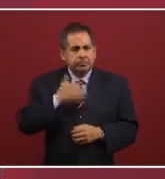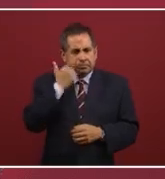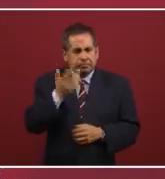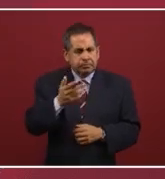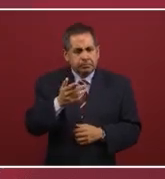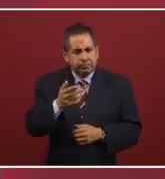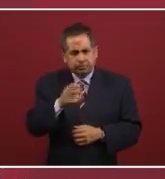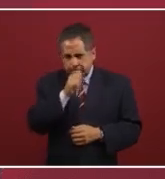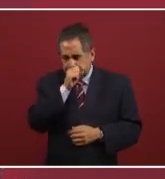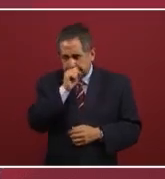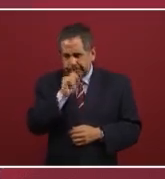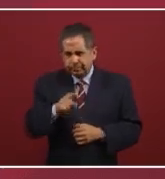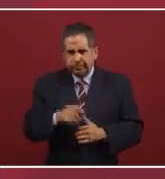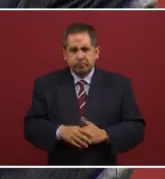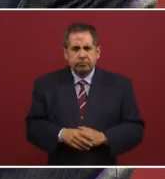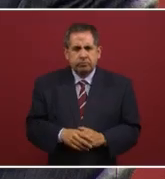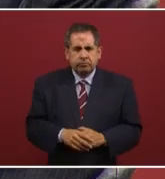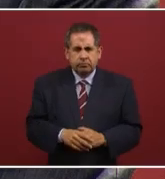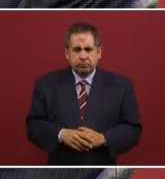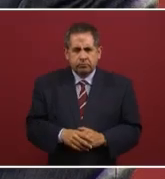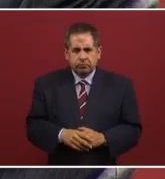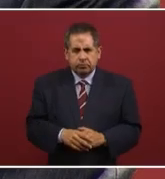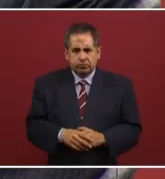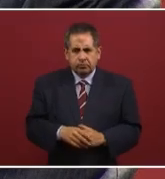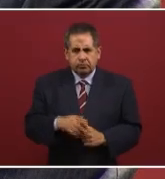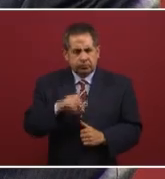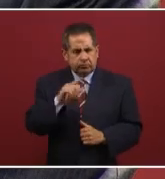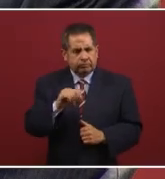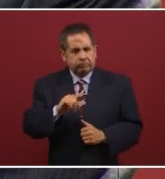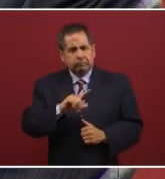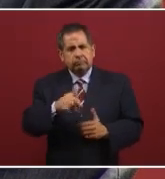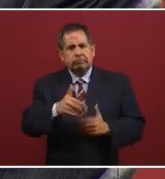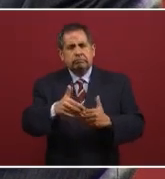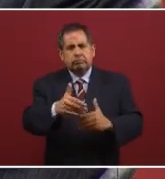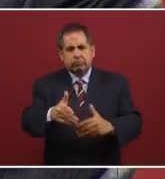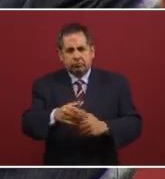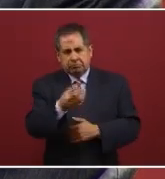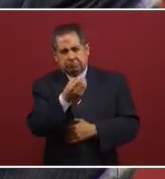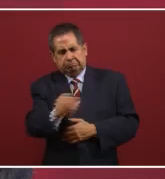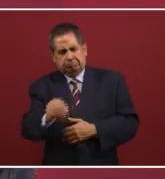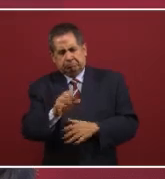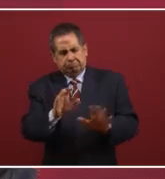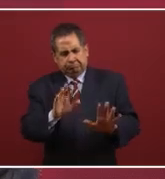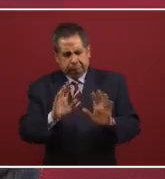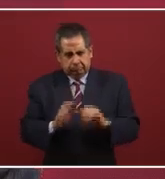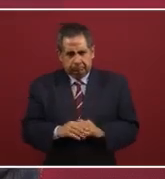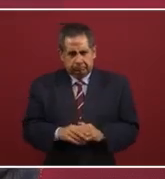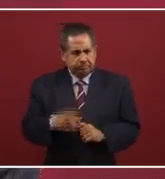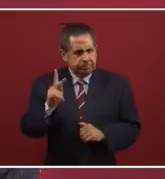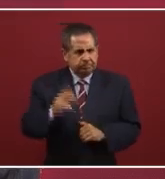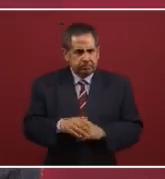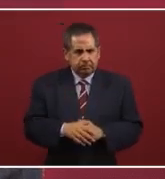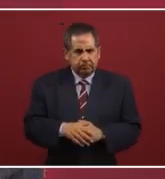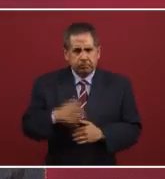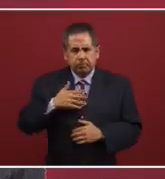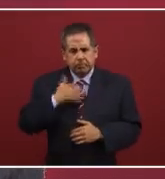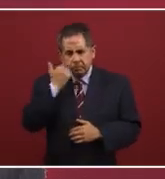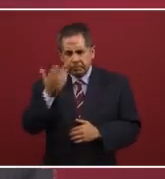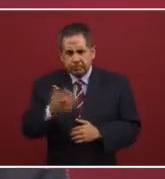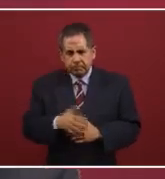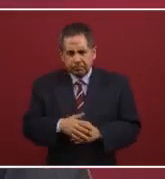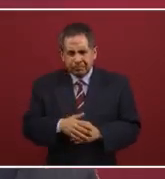gustaría, no es un emplazamiento, ni tampoco es obligatorio, pero me